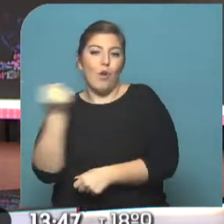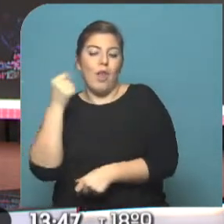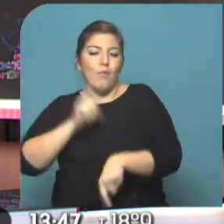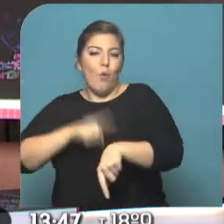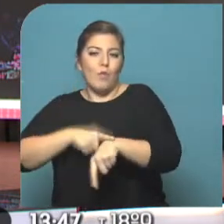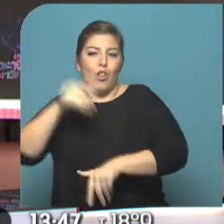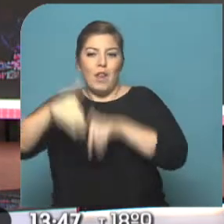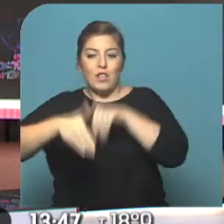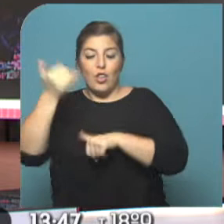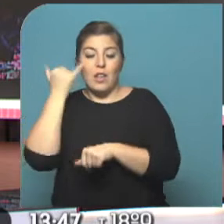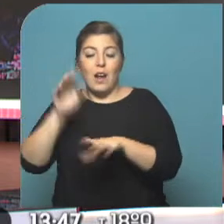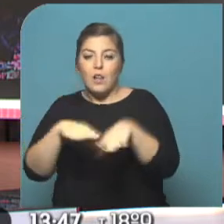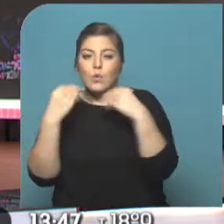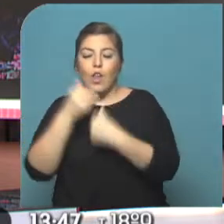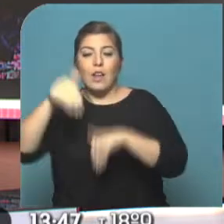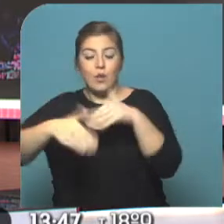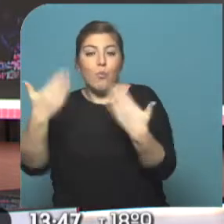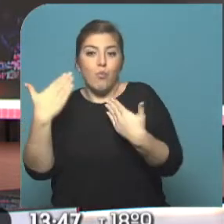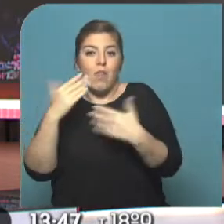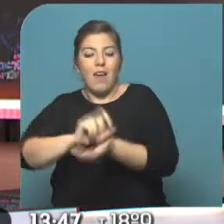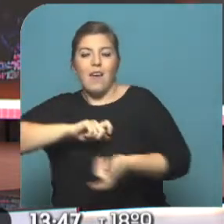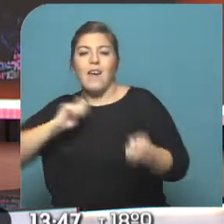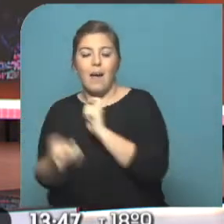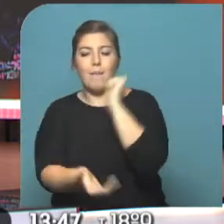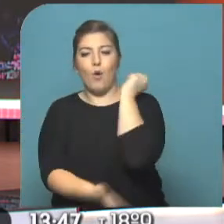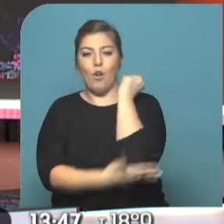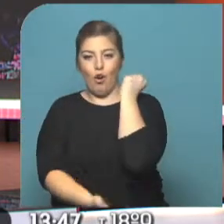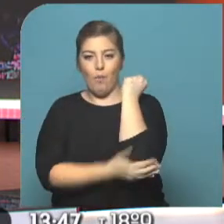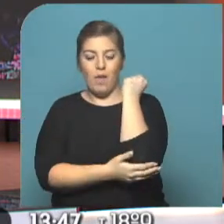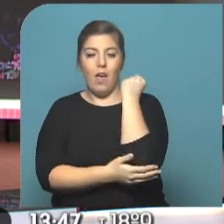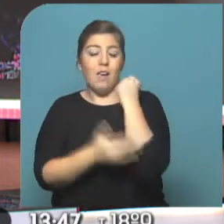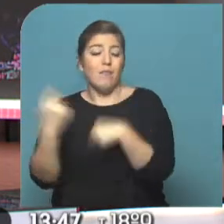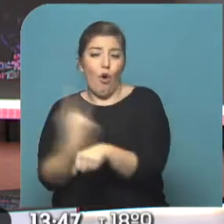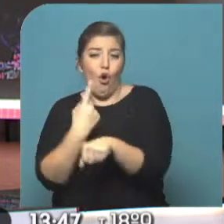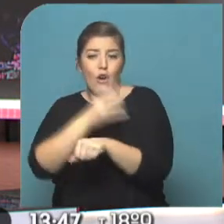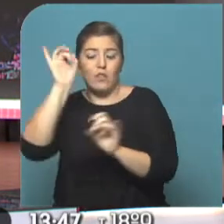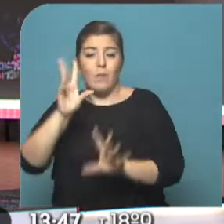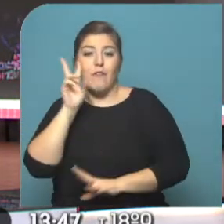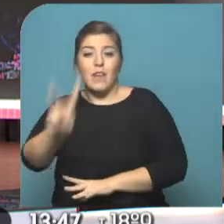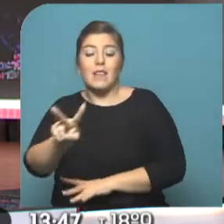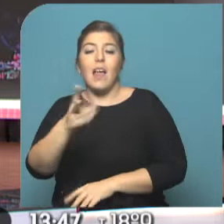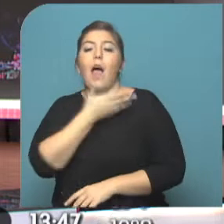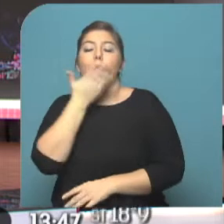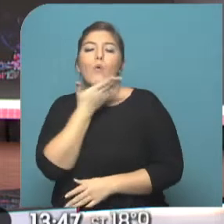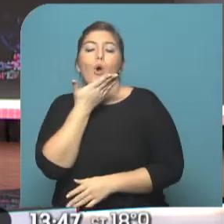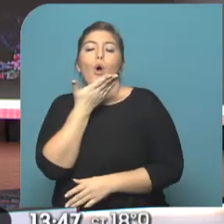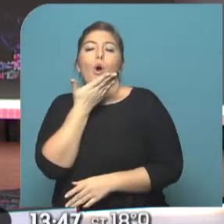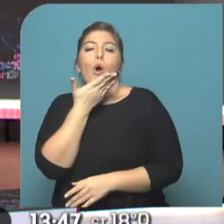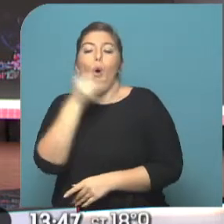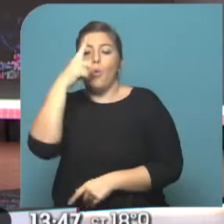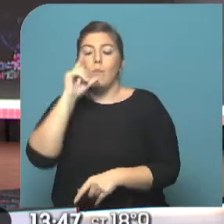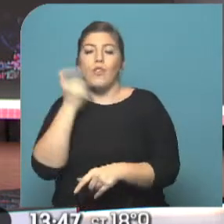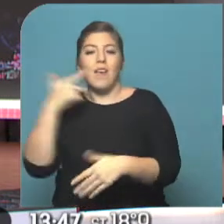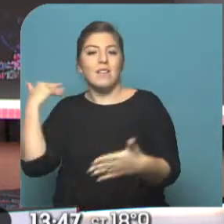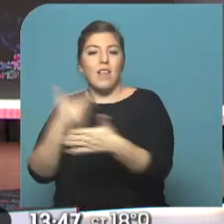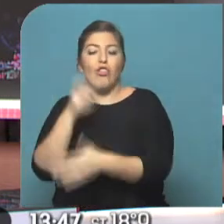el resultado de una elección puede influir en el ámbito financiero en cuestión de horas nada más. Fíjate vos cómo se habló durante estos últimos días del